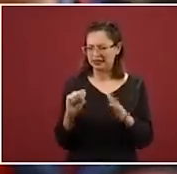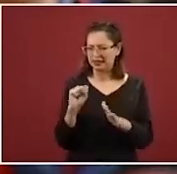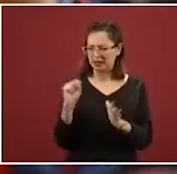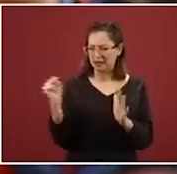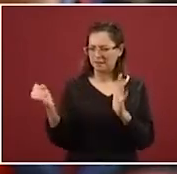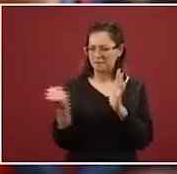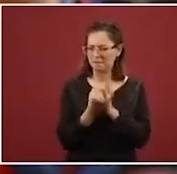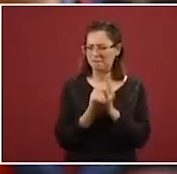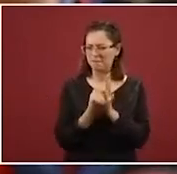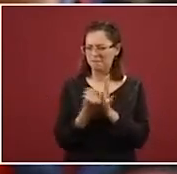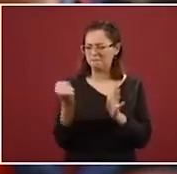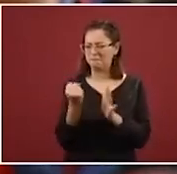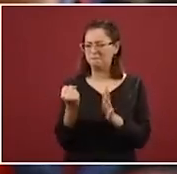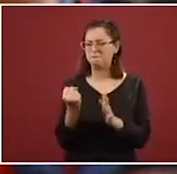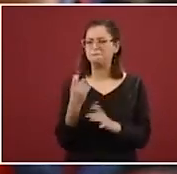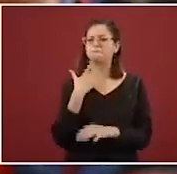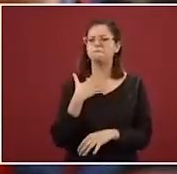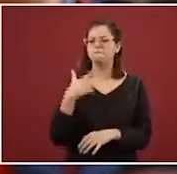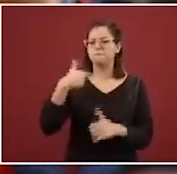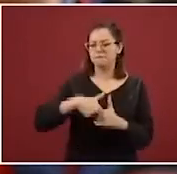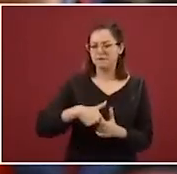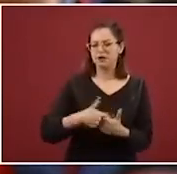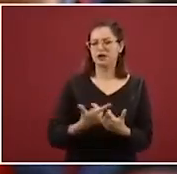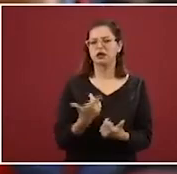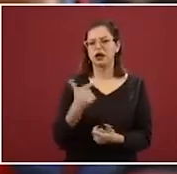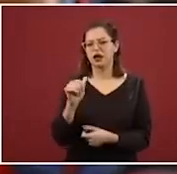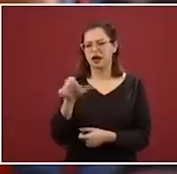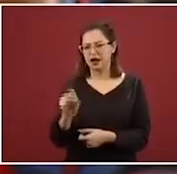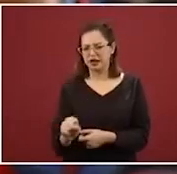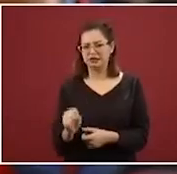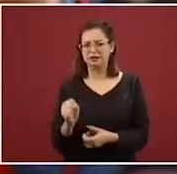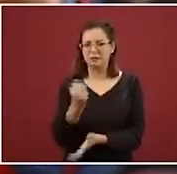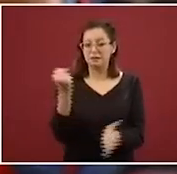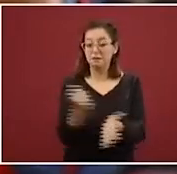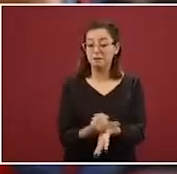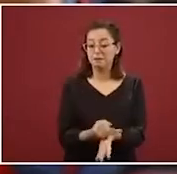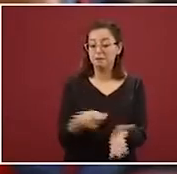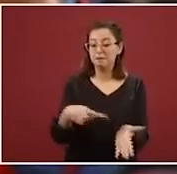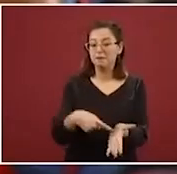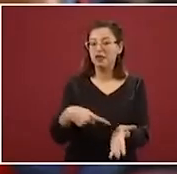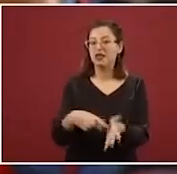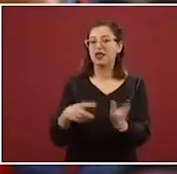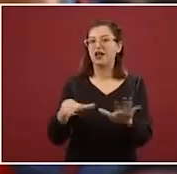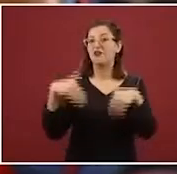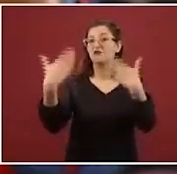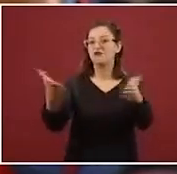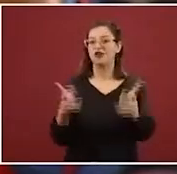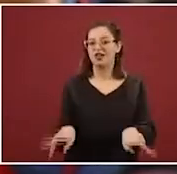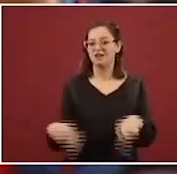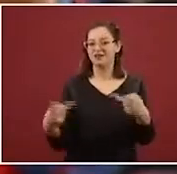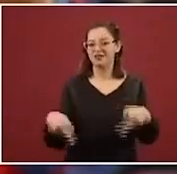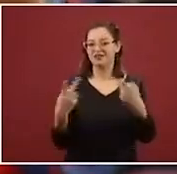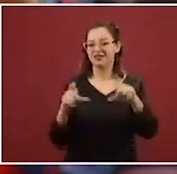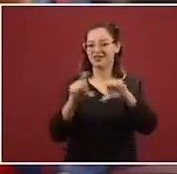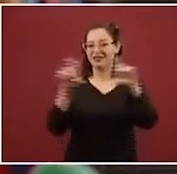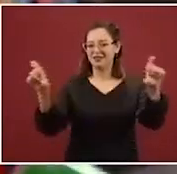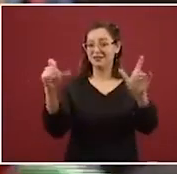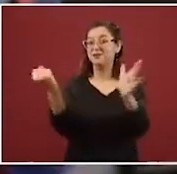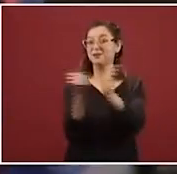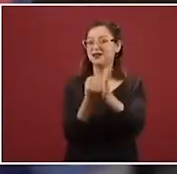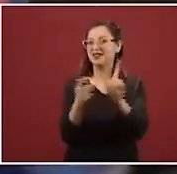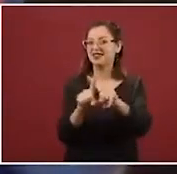de las gasolinerías, del gas, etcétera, para que la gente identifique perfectamente cuáles son esas marcas,